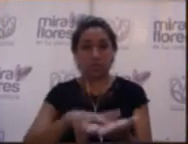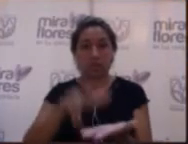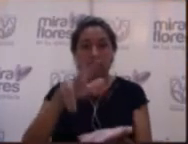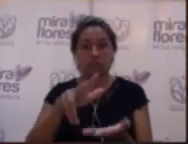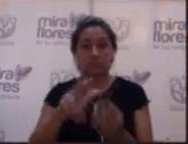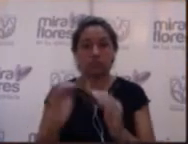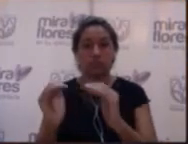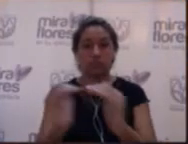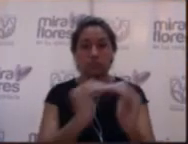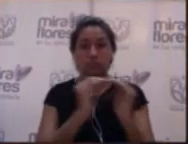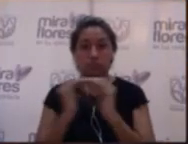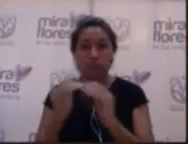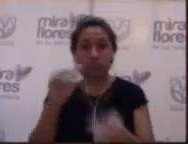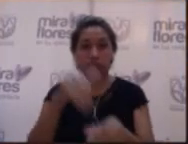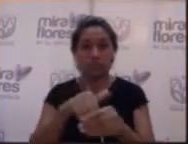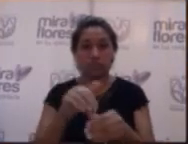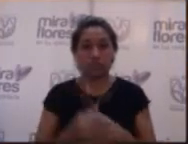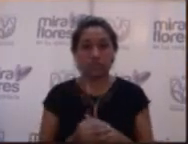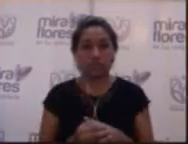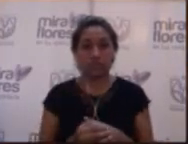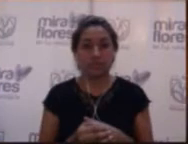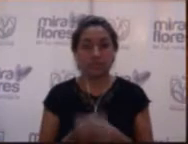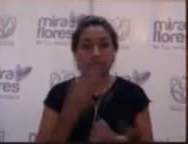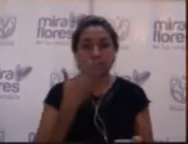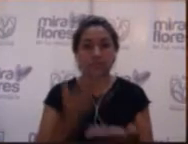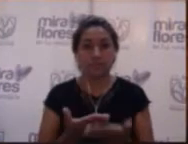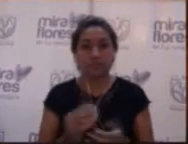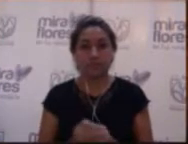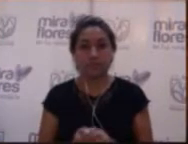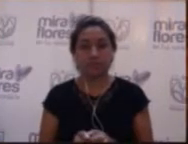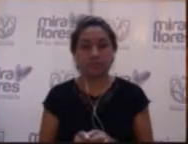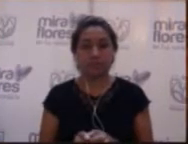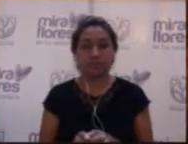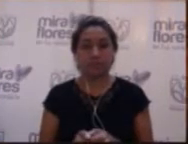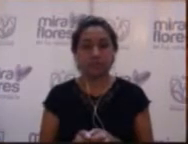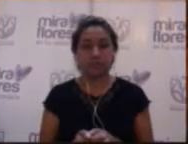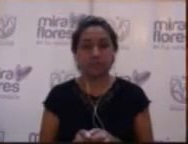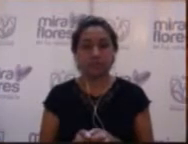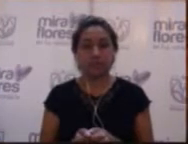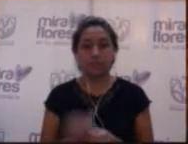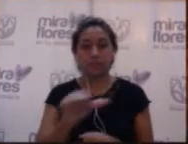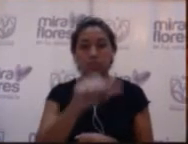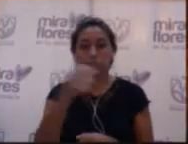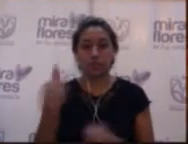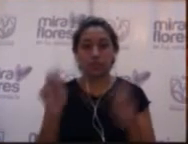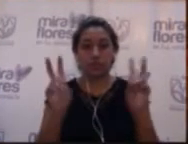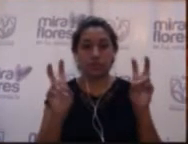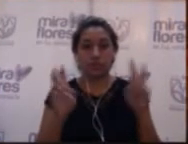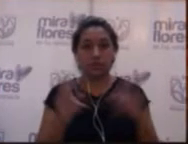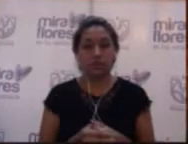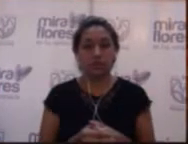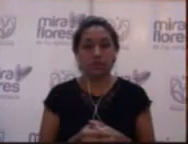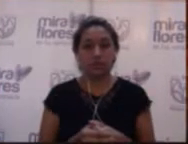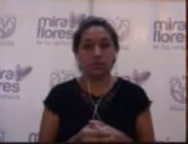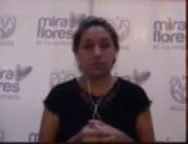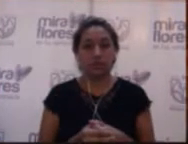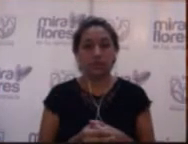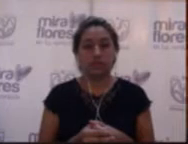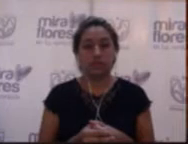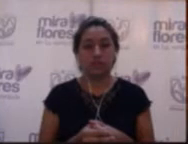por unanimidad de votos. Muchas gracias. Vamos al siguiente punto, por favor.